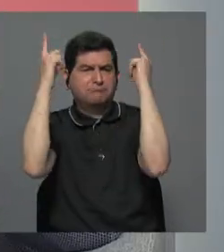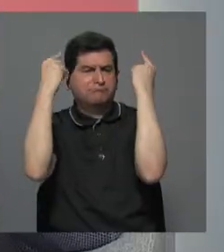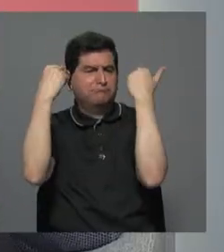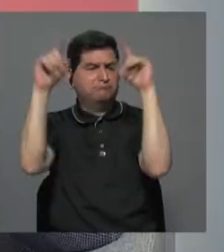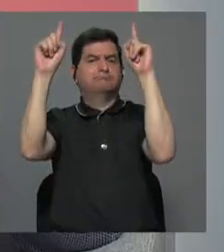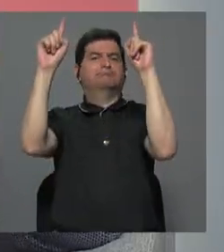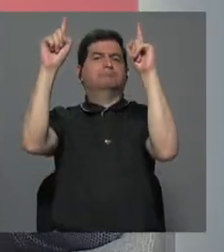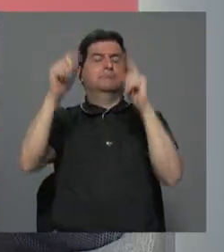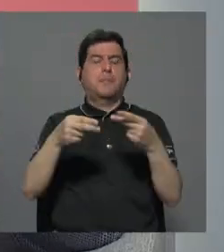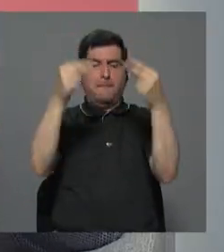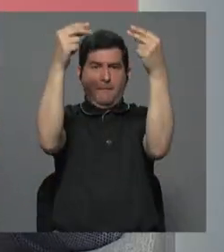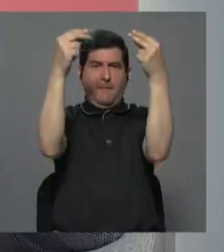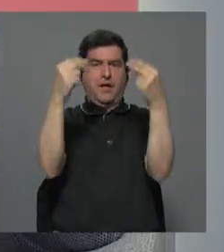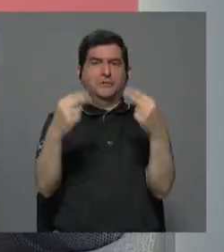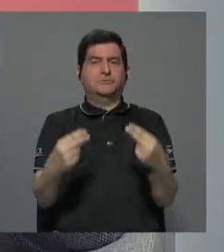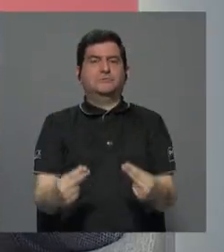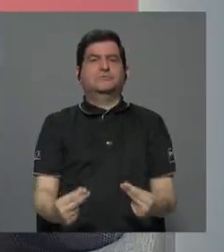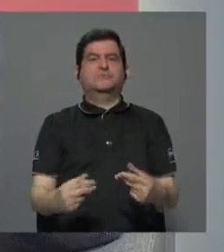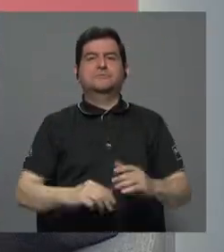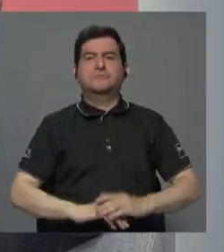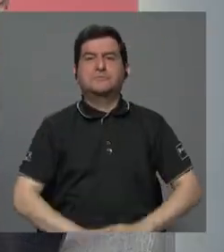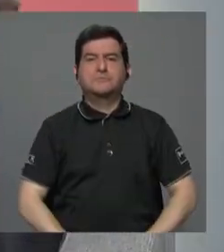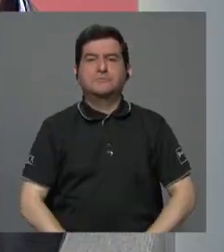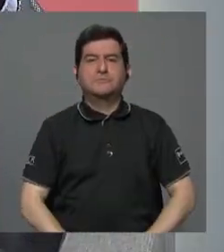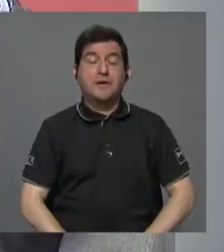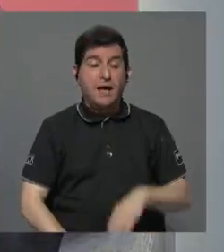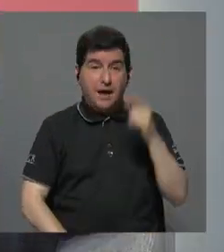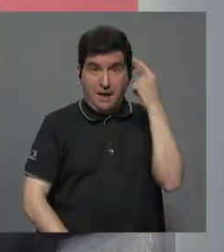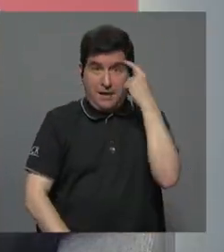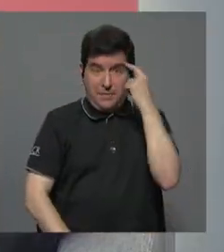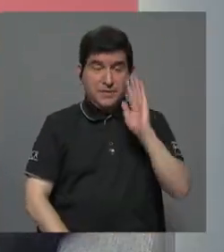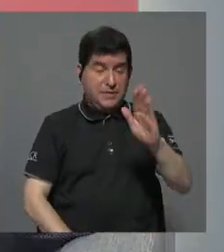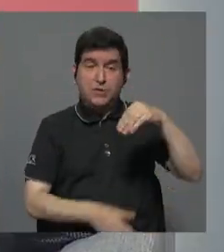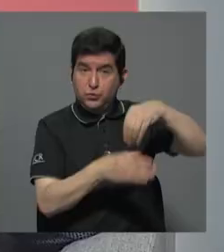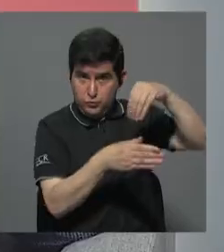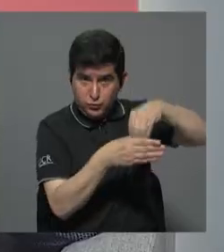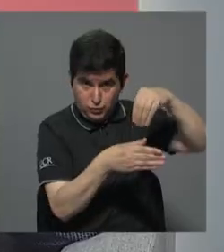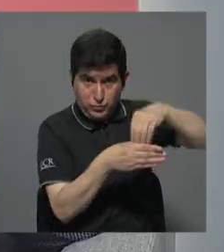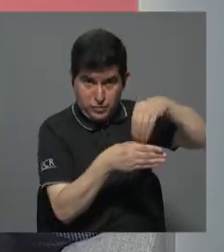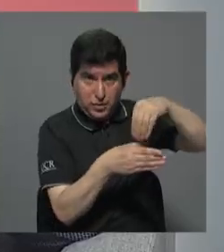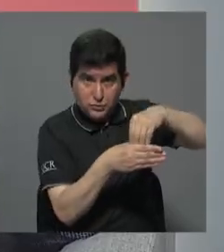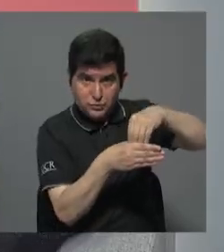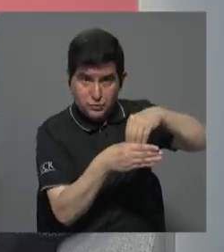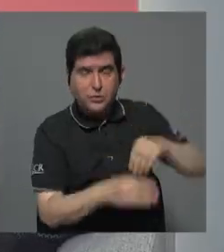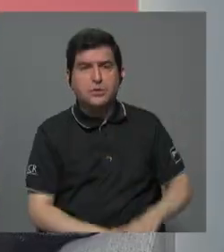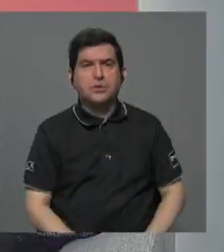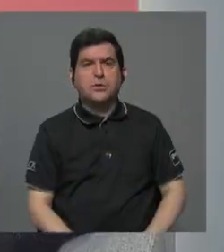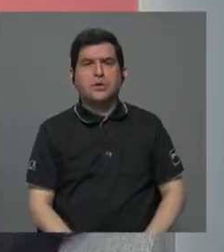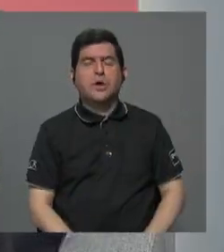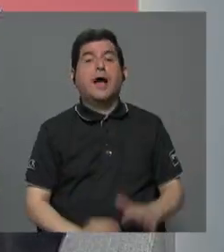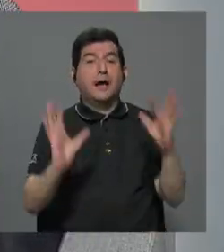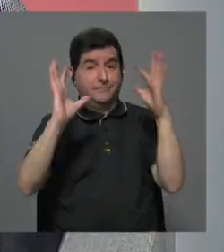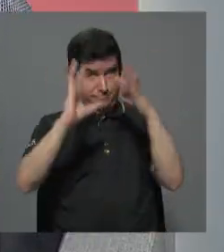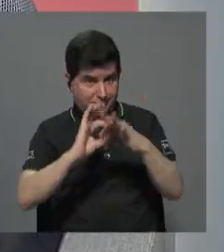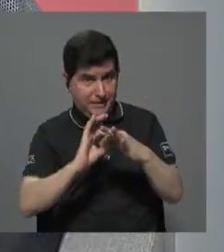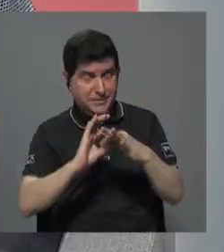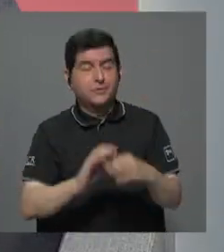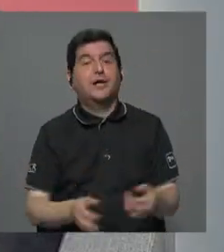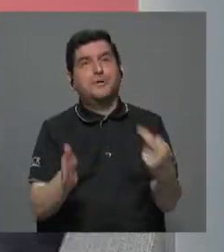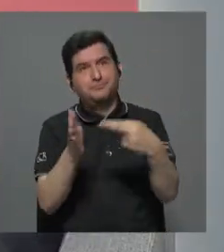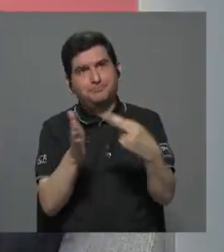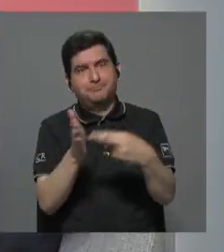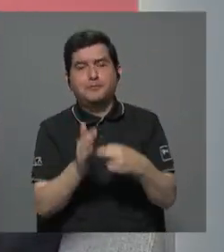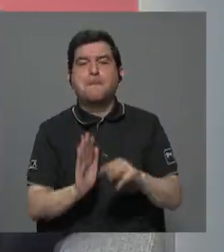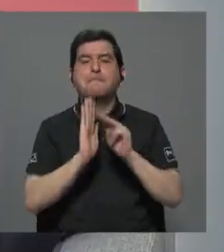un presupuesto en función de sus ingresos en función valga la redundancia del